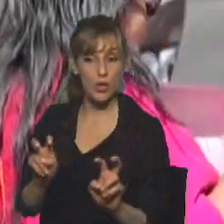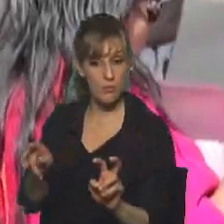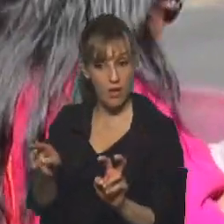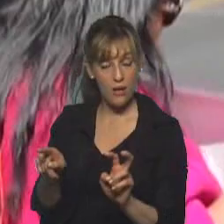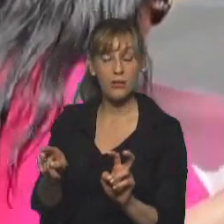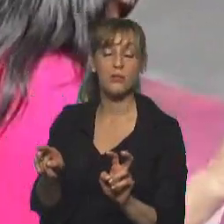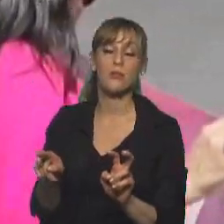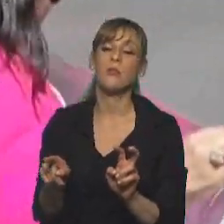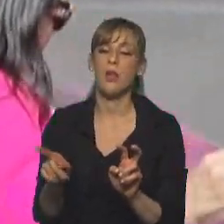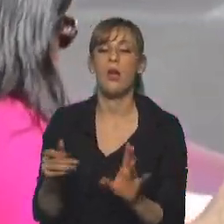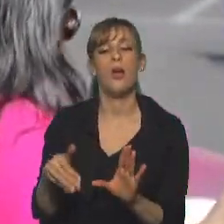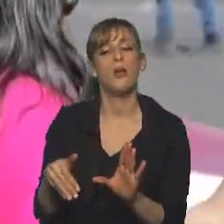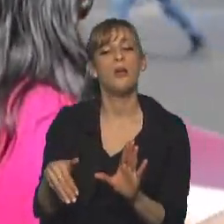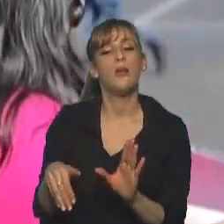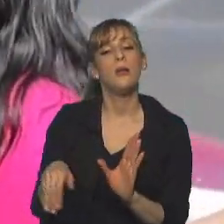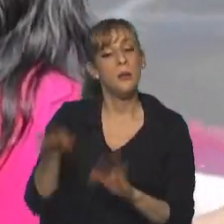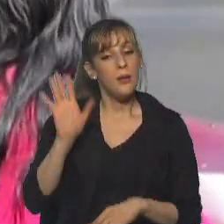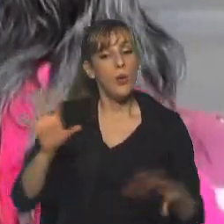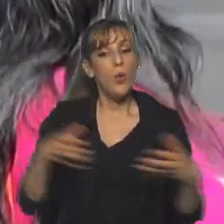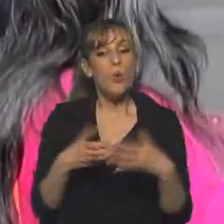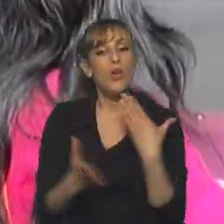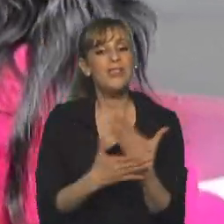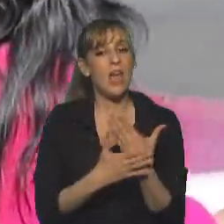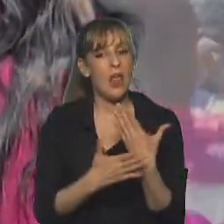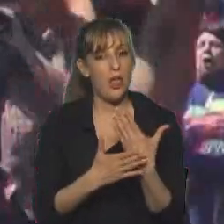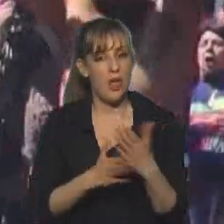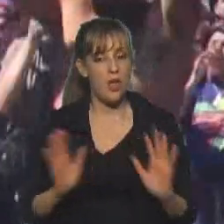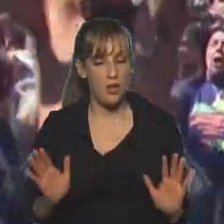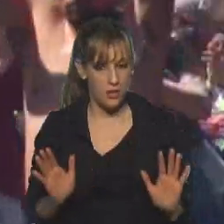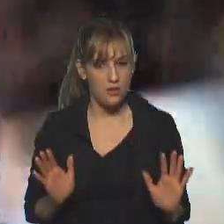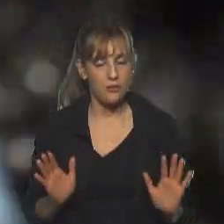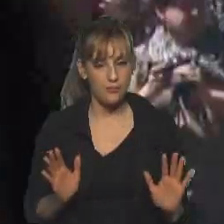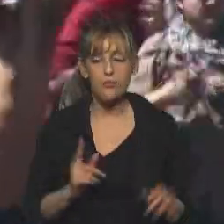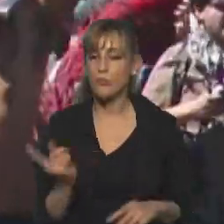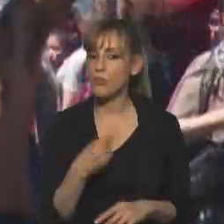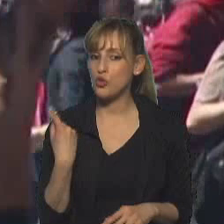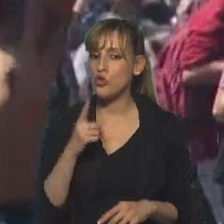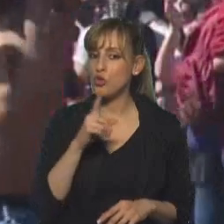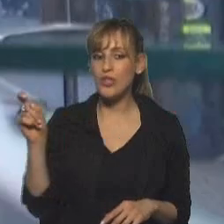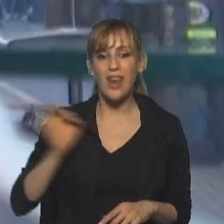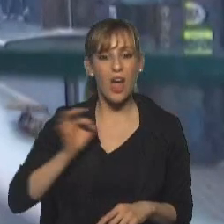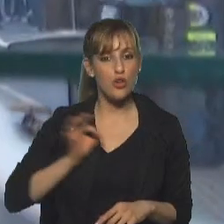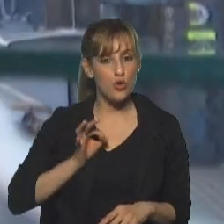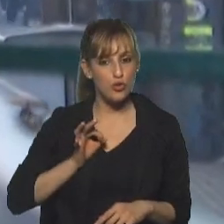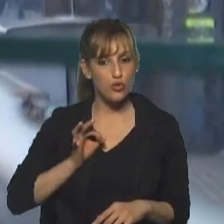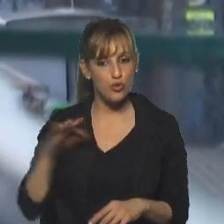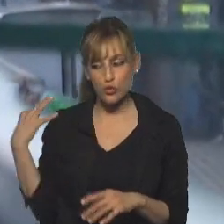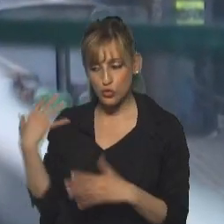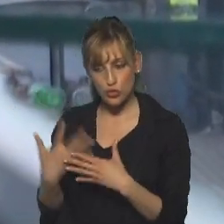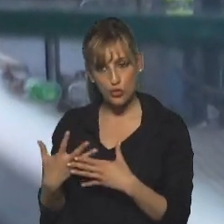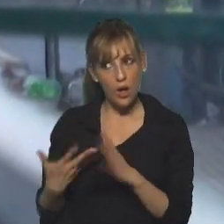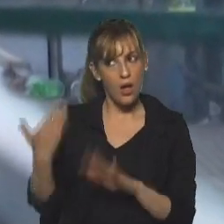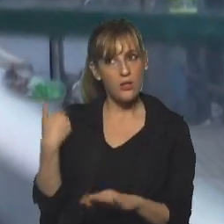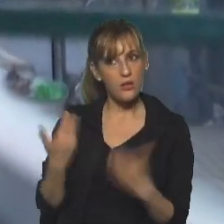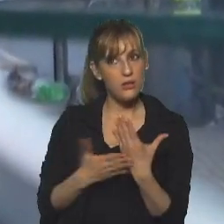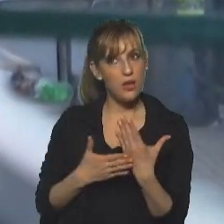es un tema que es el más relevante sobre todo para la izquierda latinoamericana. Nosotros en 100 años como izquierda latinoamericana pasamos de ser una izquierda que estábamos en la calle y fuera de